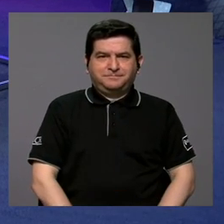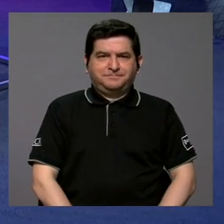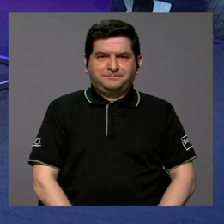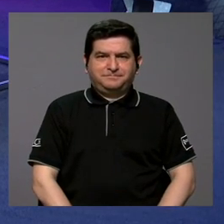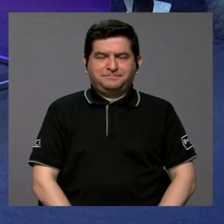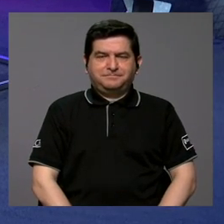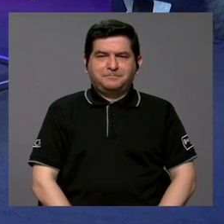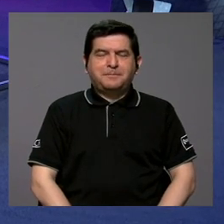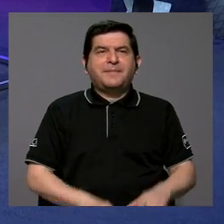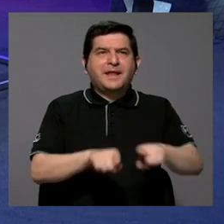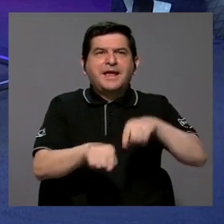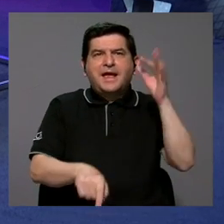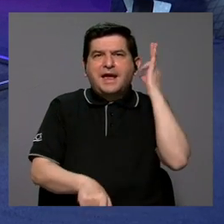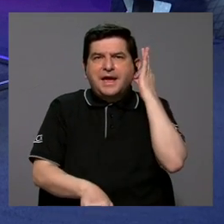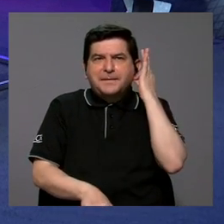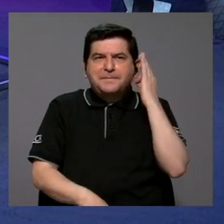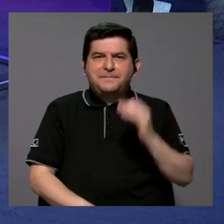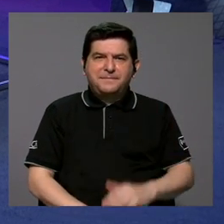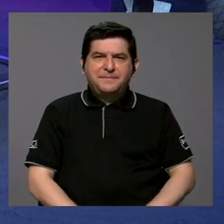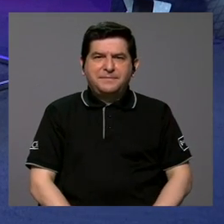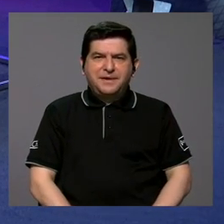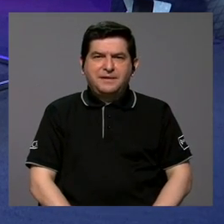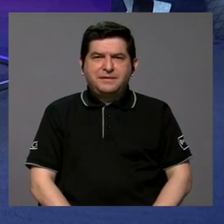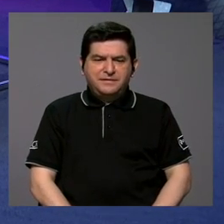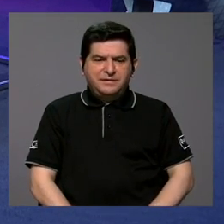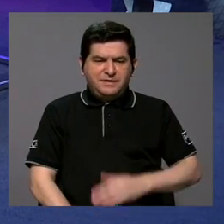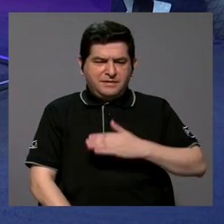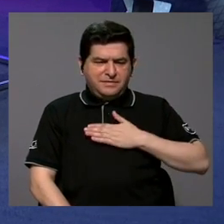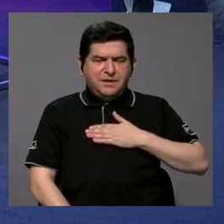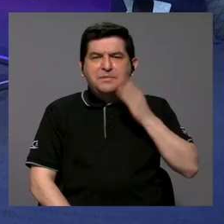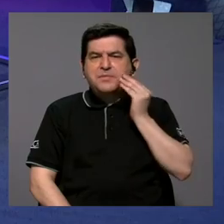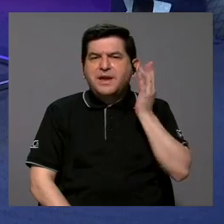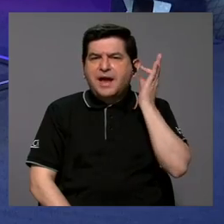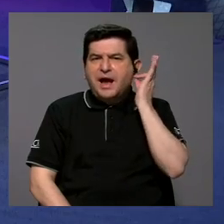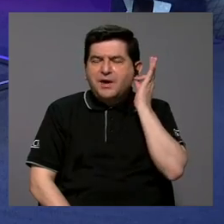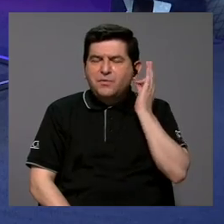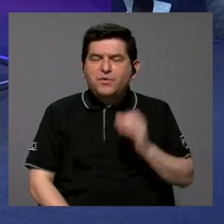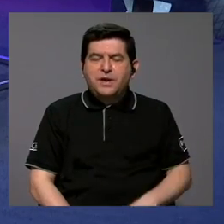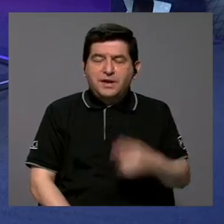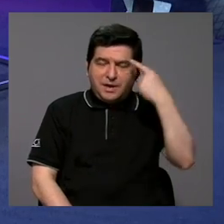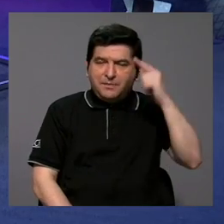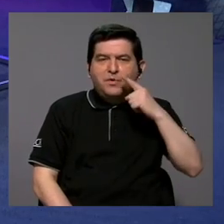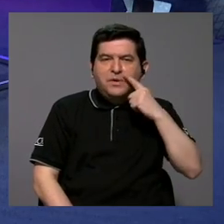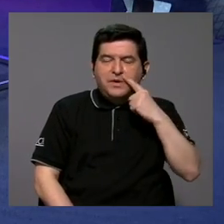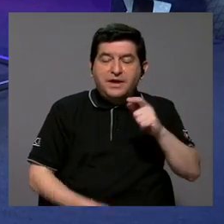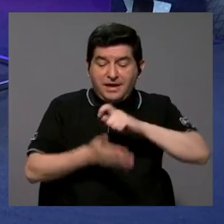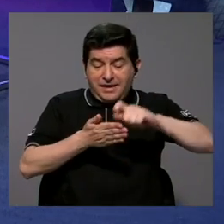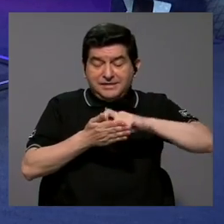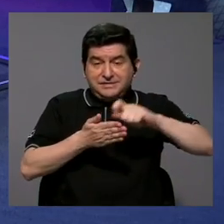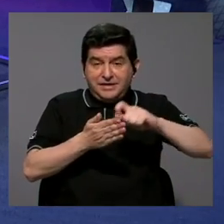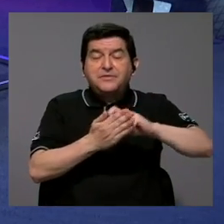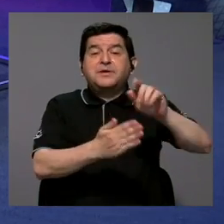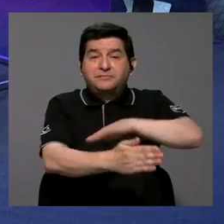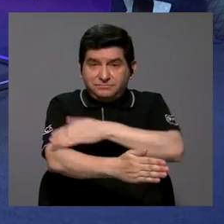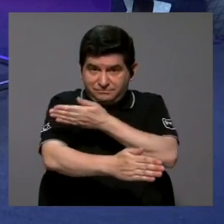La hermana de mi abuela paterna era compositora.